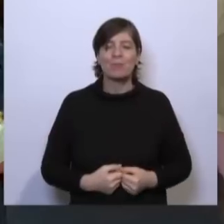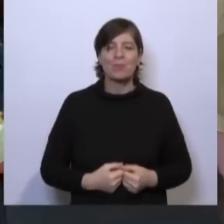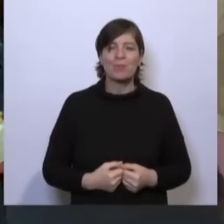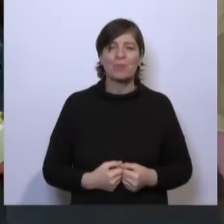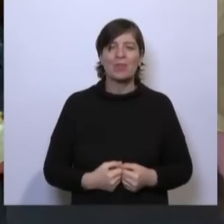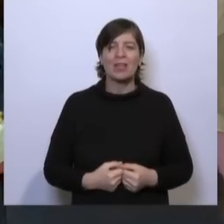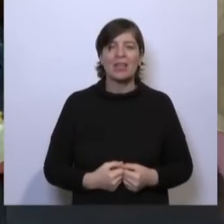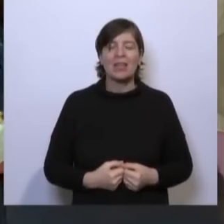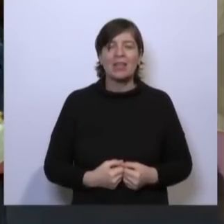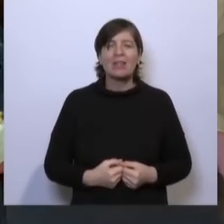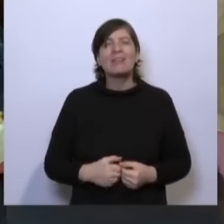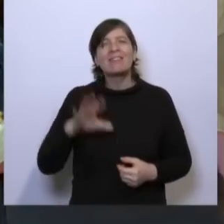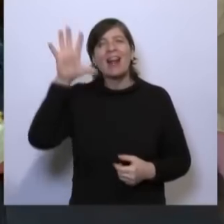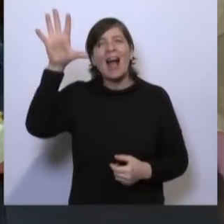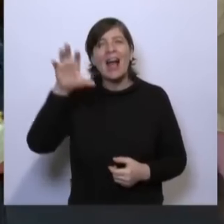cantar.